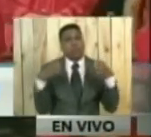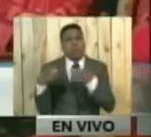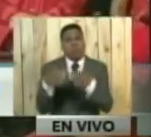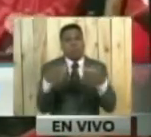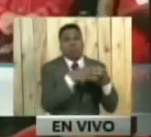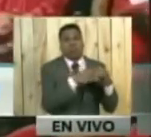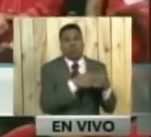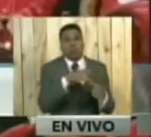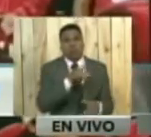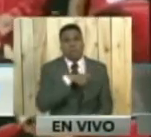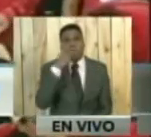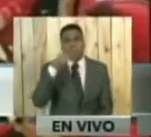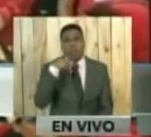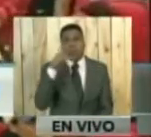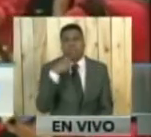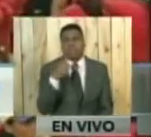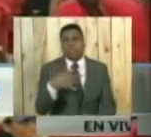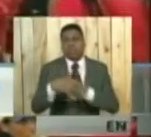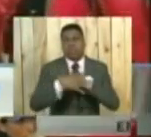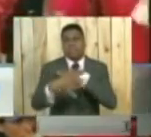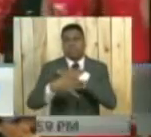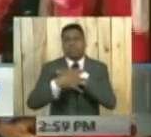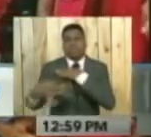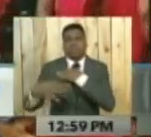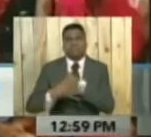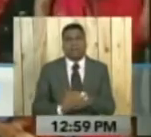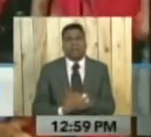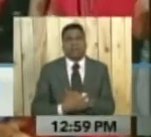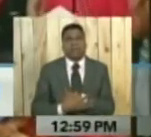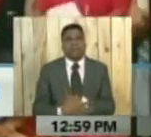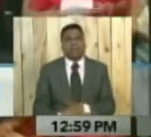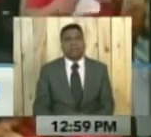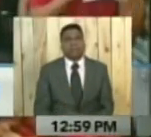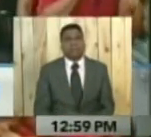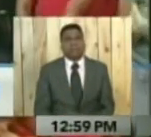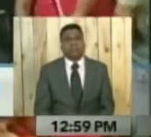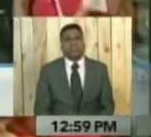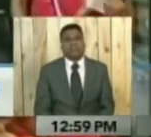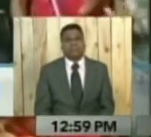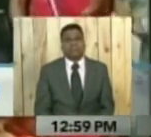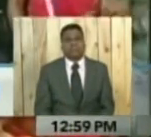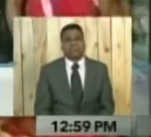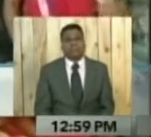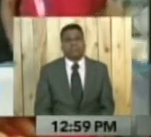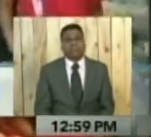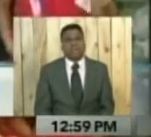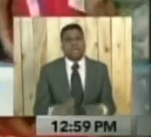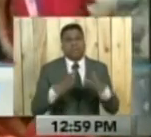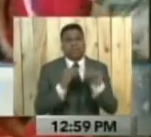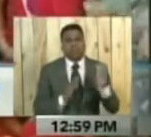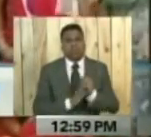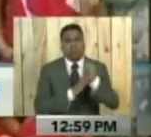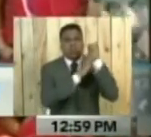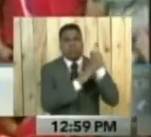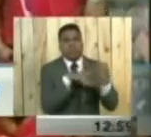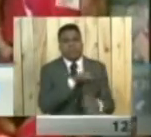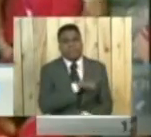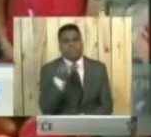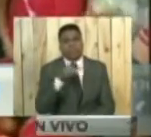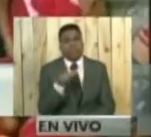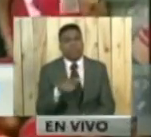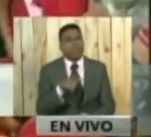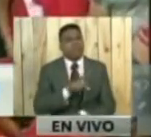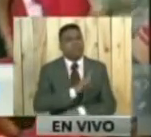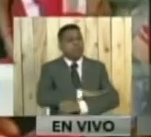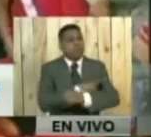equipos políticos municipales y a la dirección nacional es fortalecer la